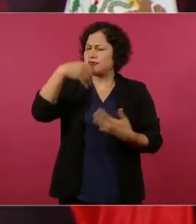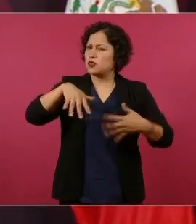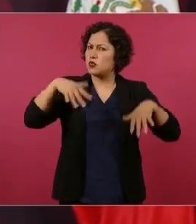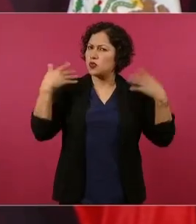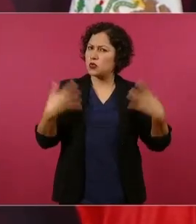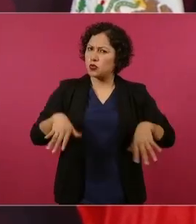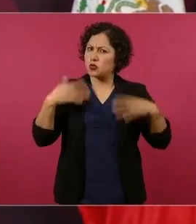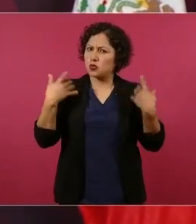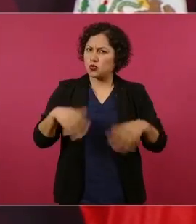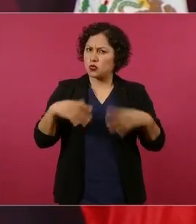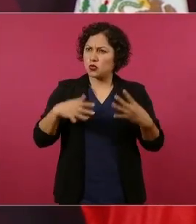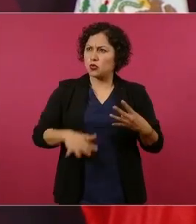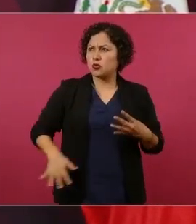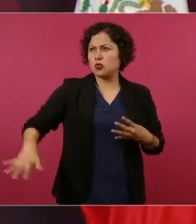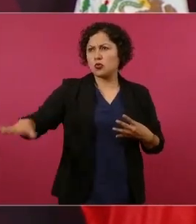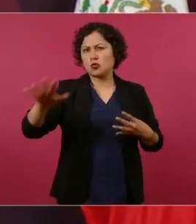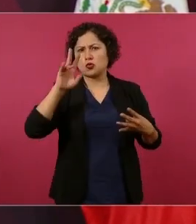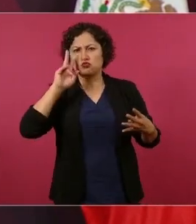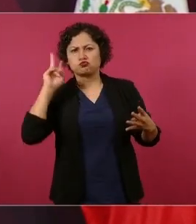muy reconocida también